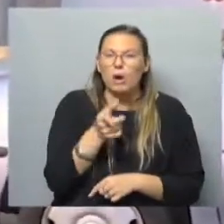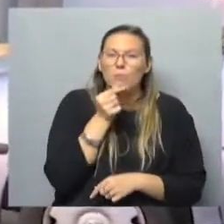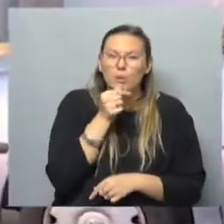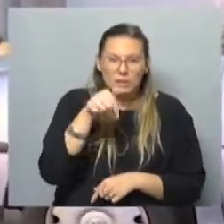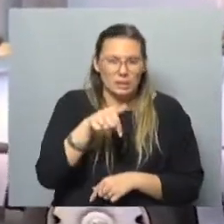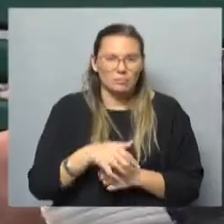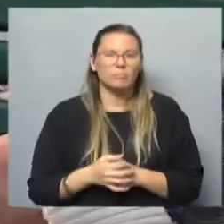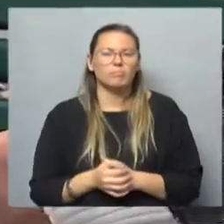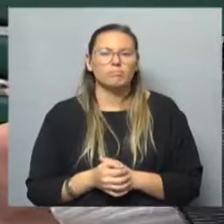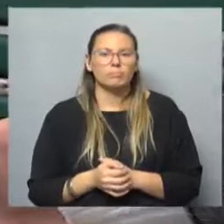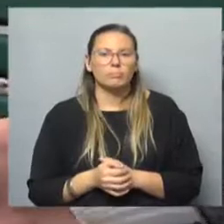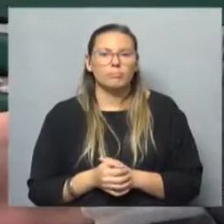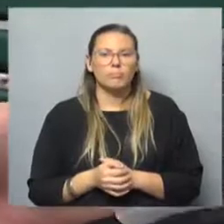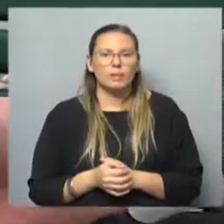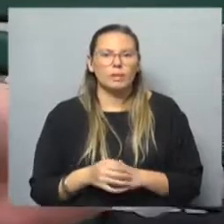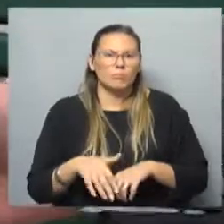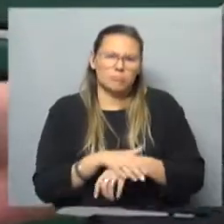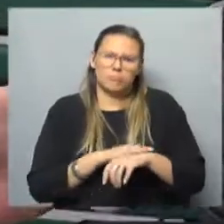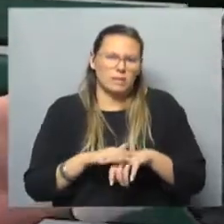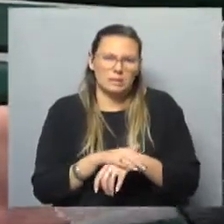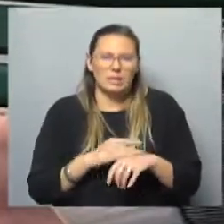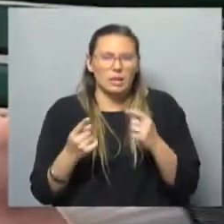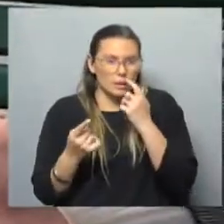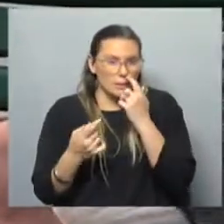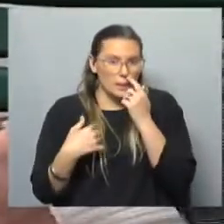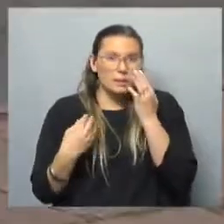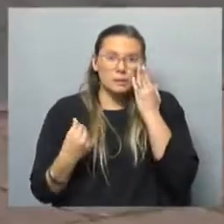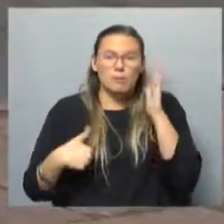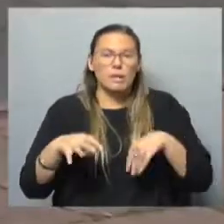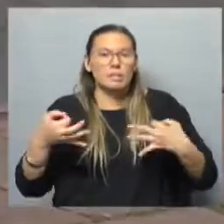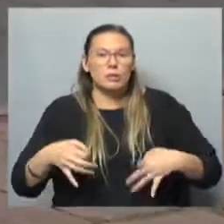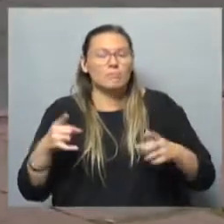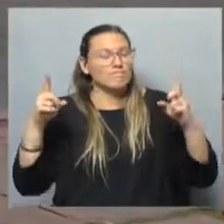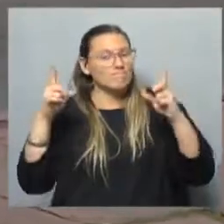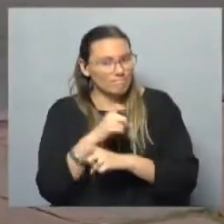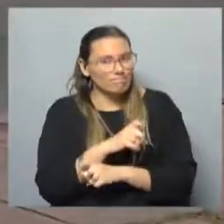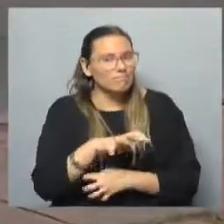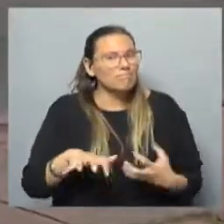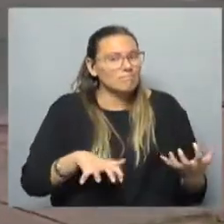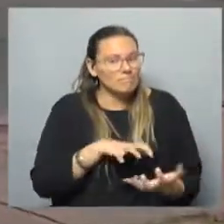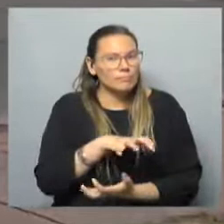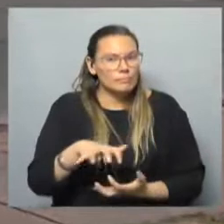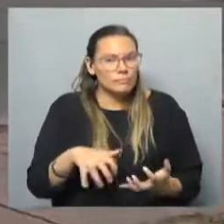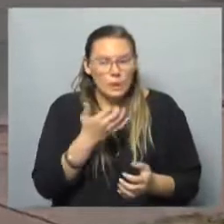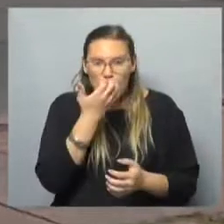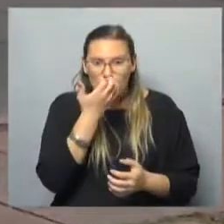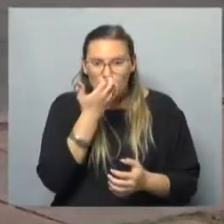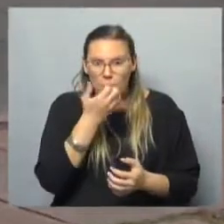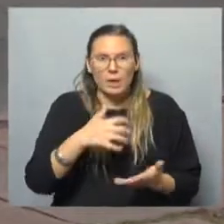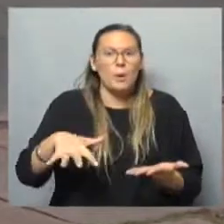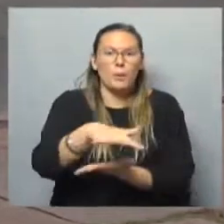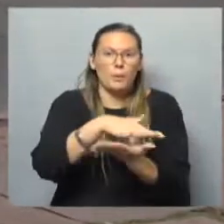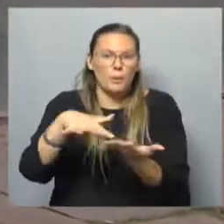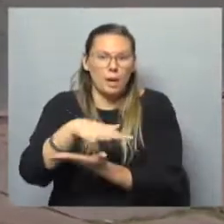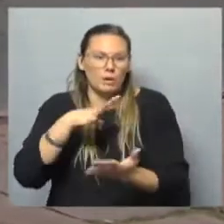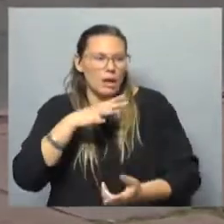presencia policial. No, muy básica. Siento que tendría que haber más seguridad. Es complicado porque en todos los barrios pasa